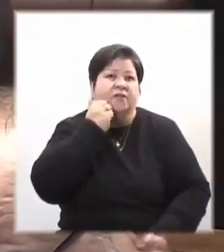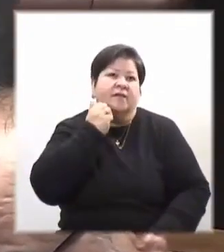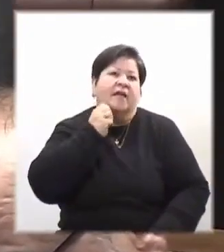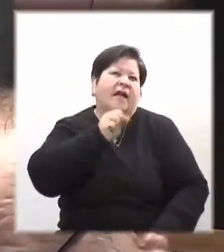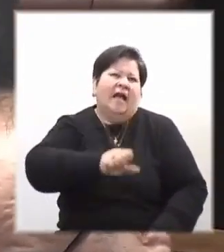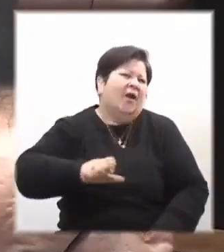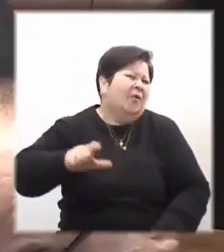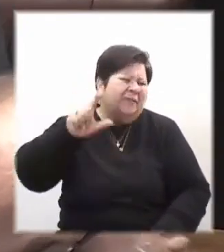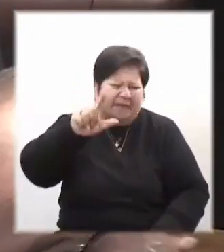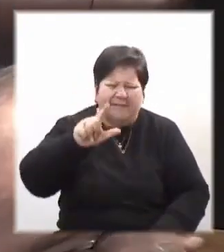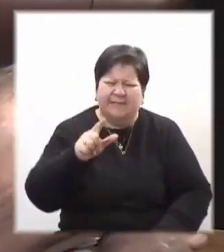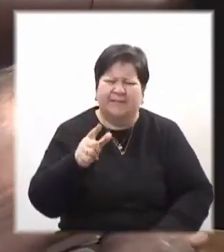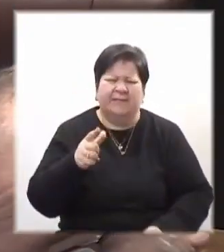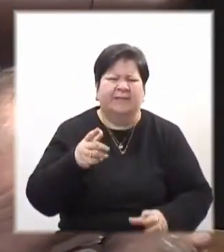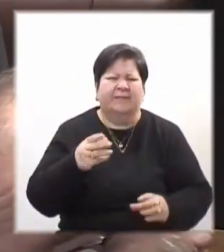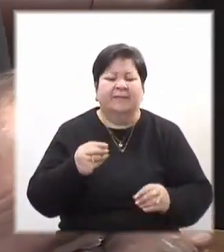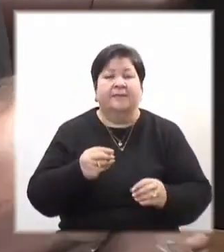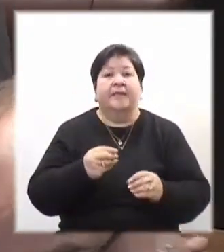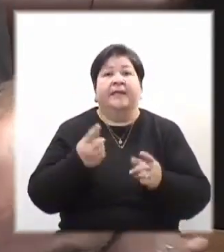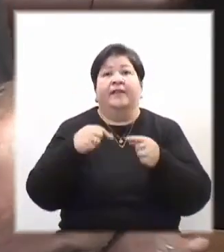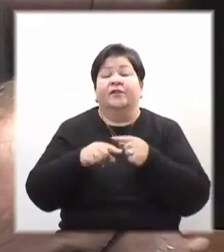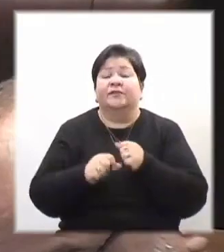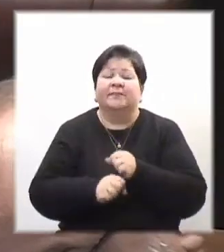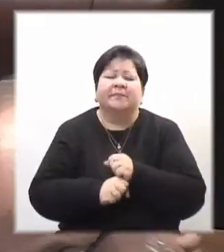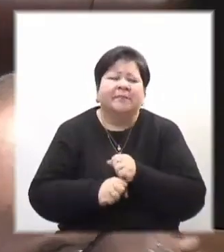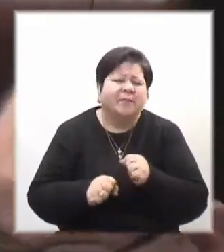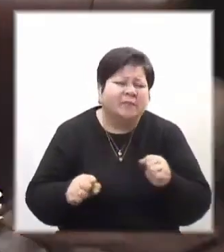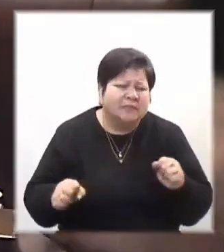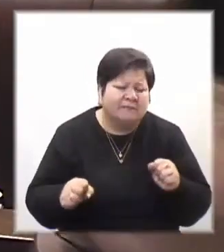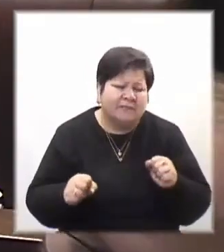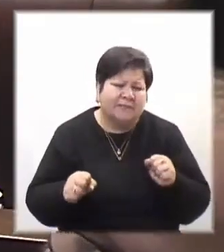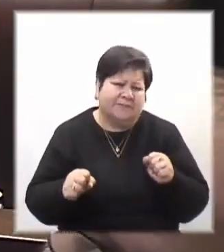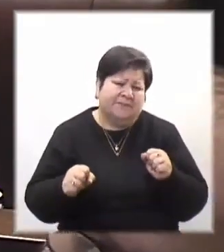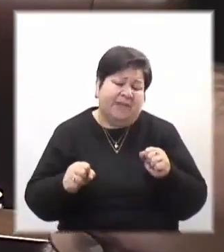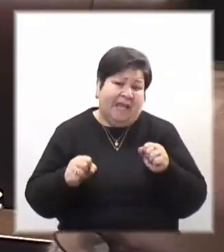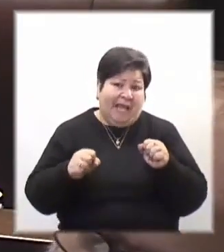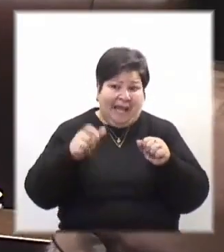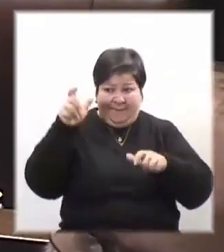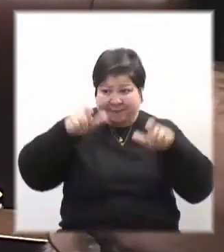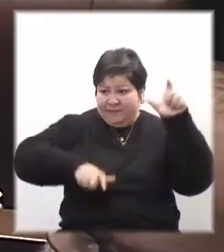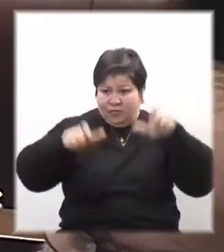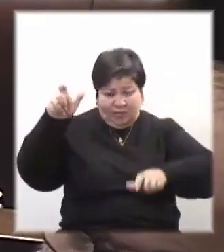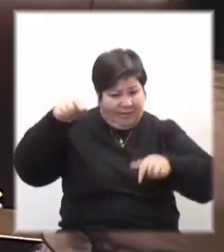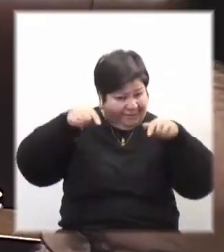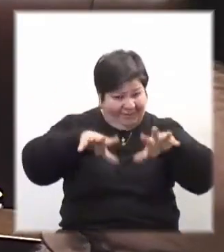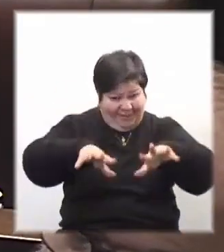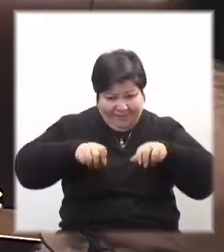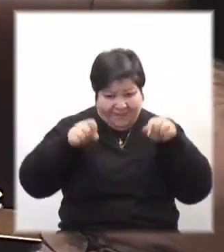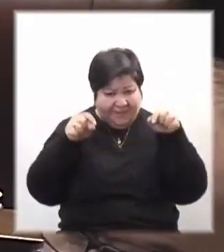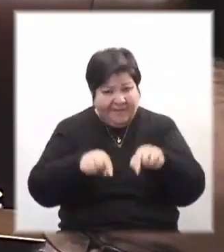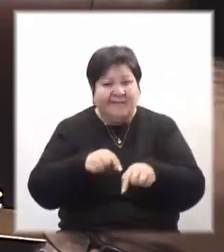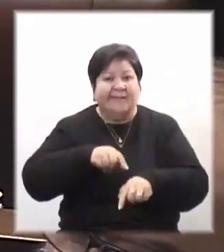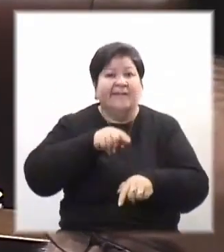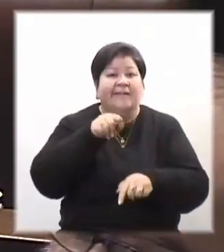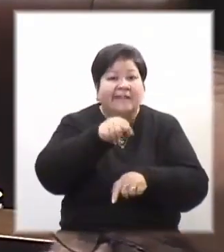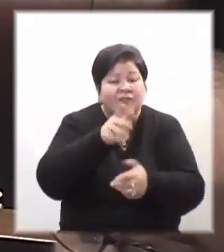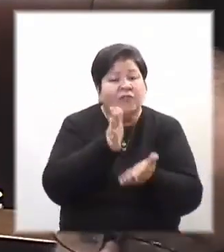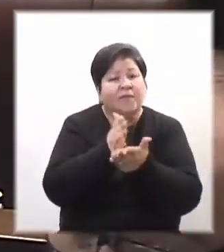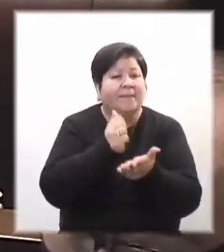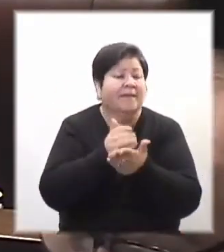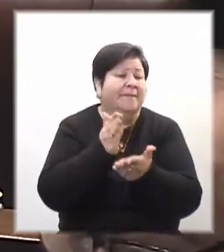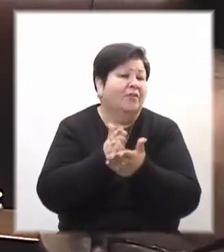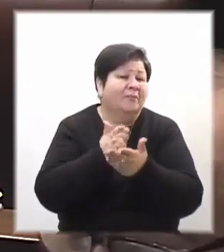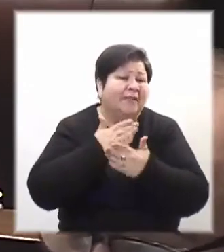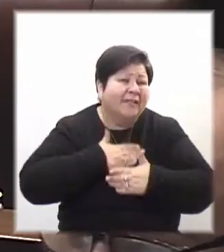al 2021 es posible presidente decirle a la población de esos territorios que se está más segura que antes cuando